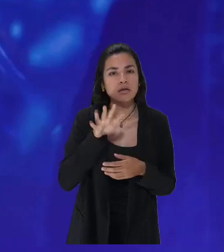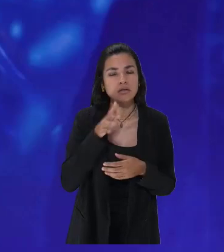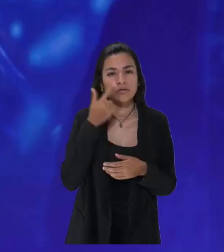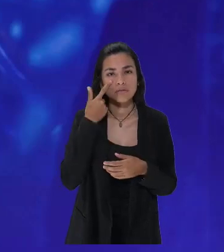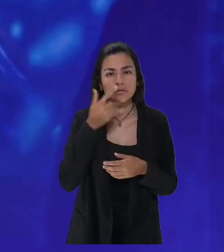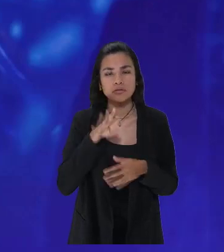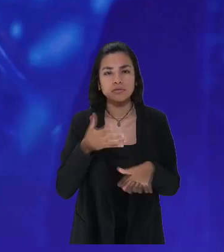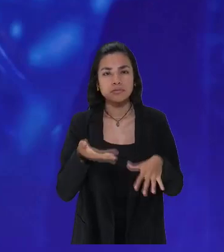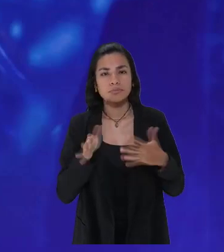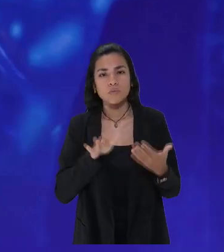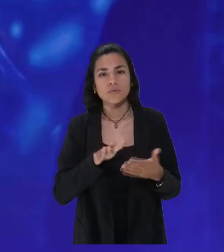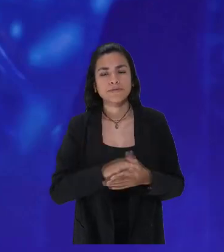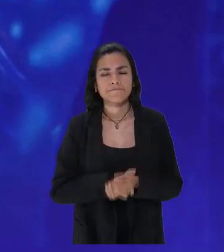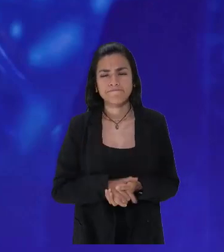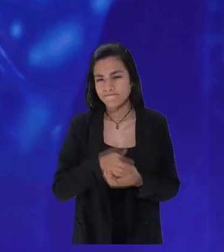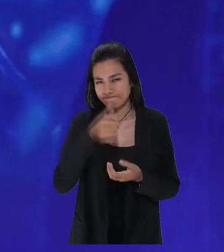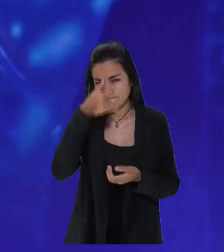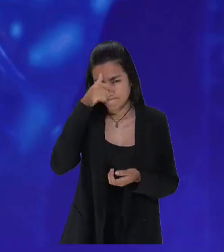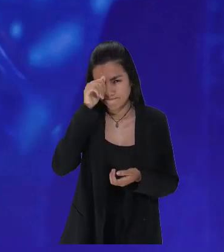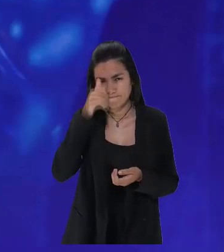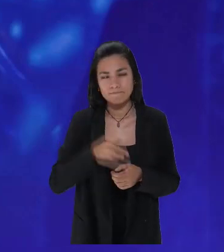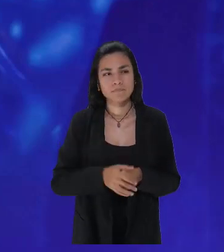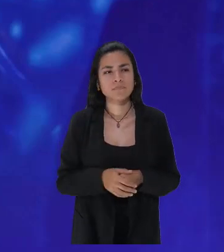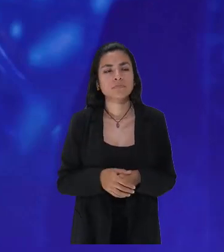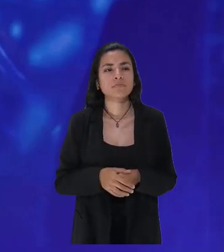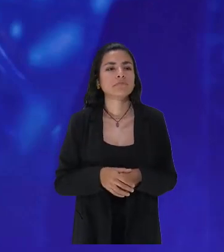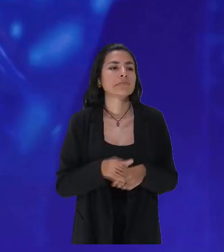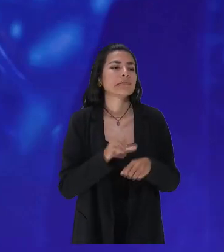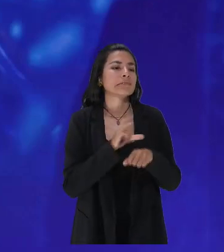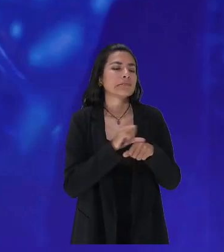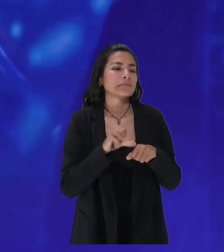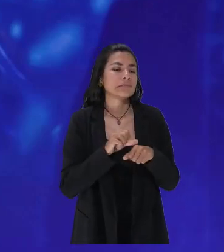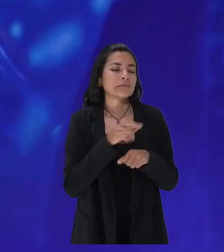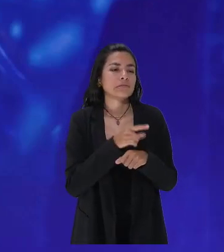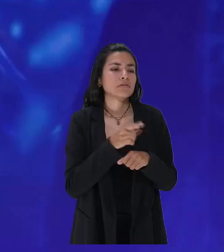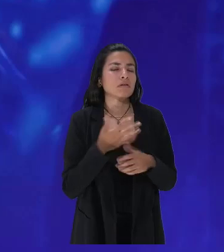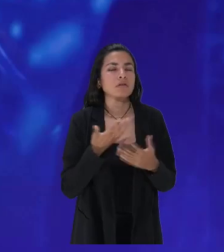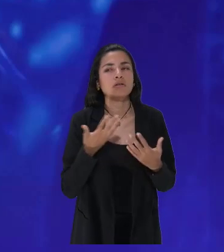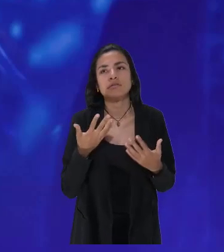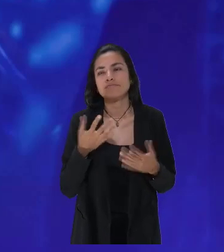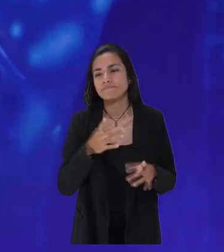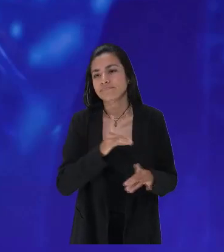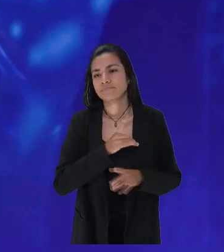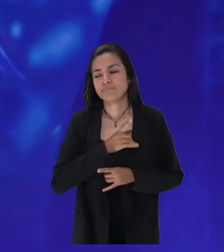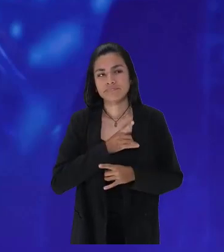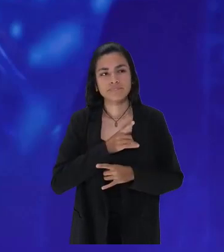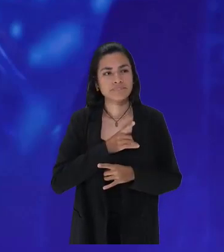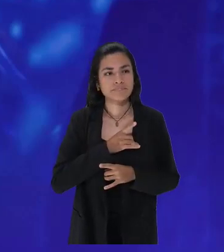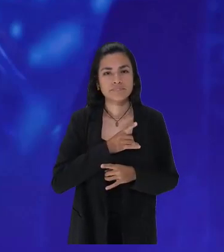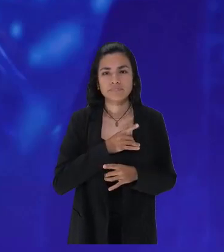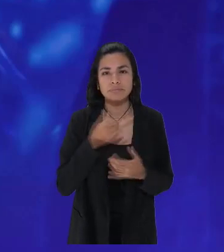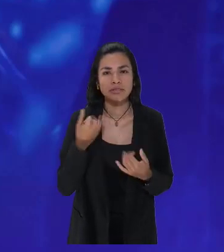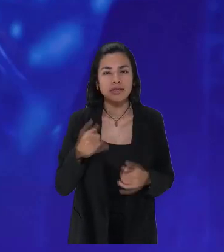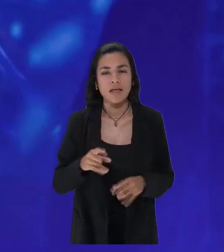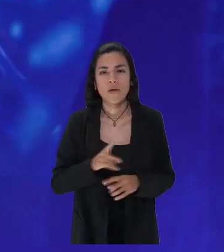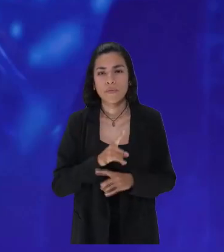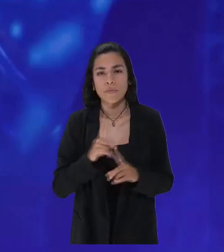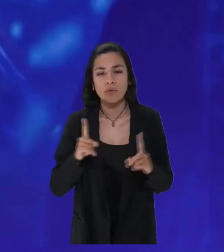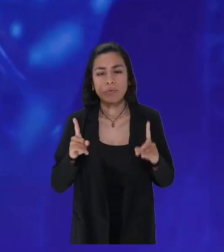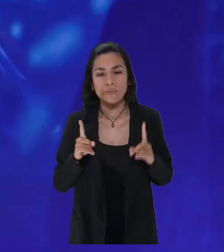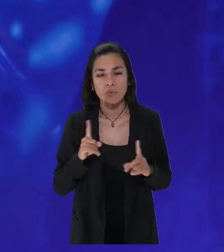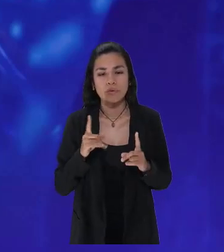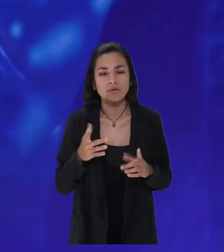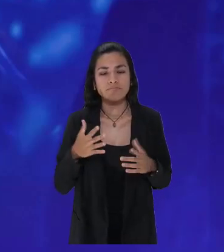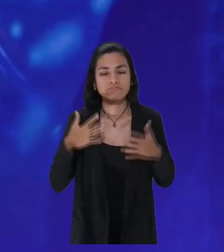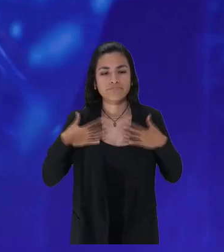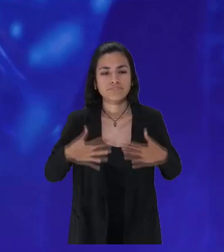No sé si lo recuerdan. Decían, van a operar a fulanito de tal. Y uno ya, mejor dicho, prendía la vela, se compraba